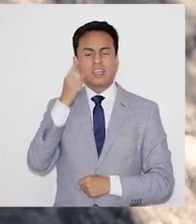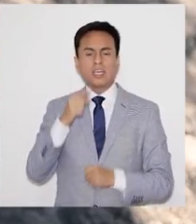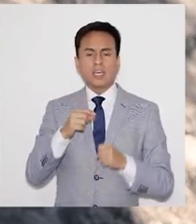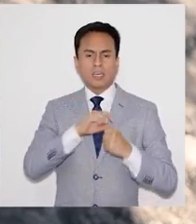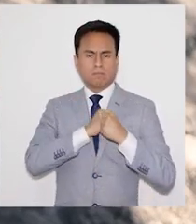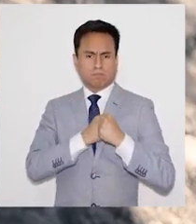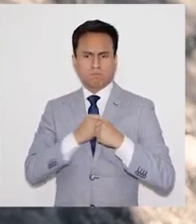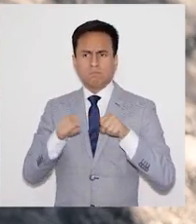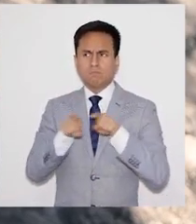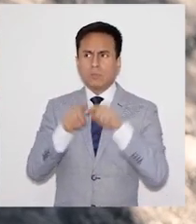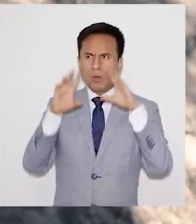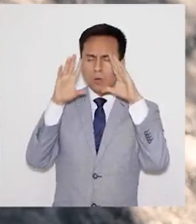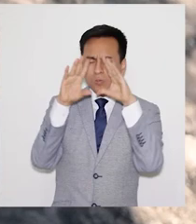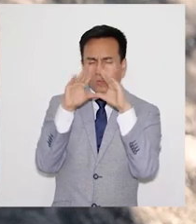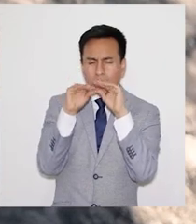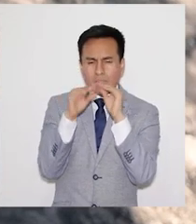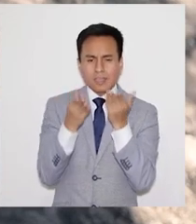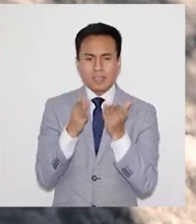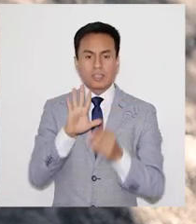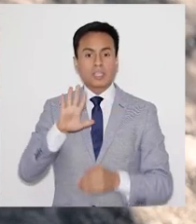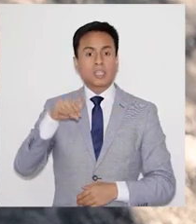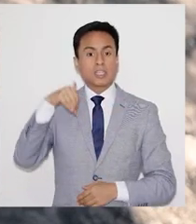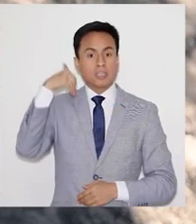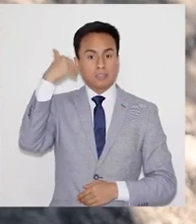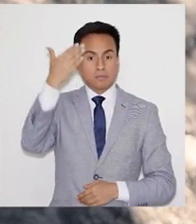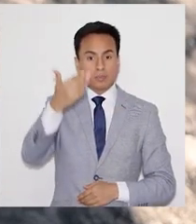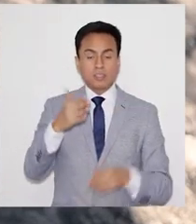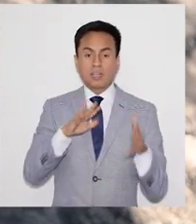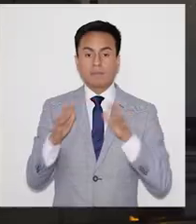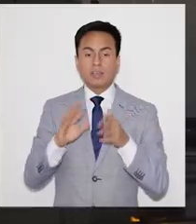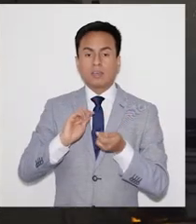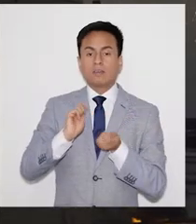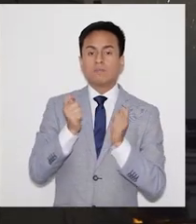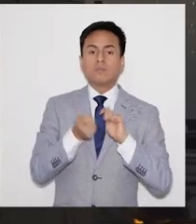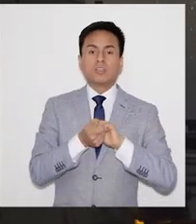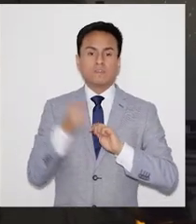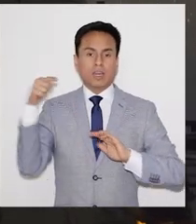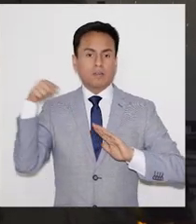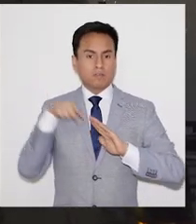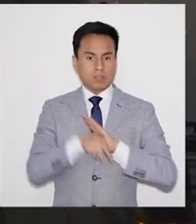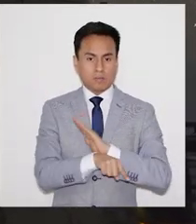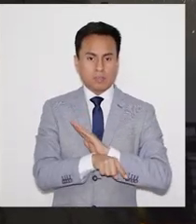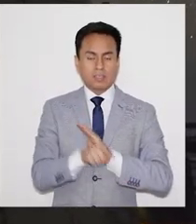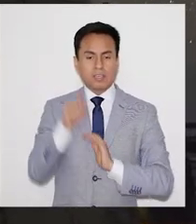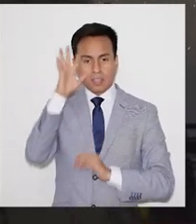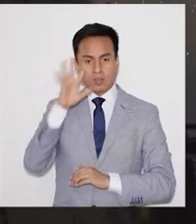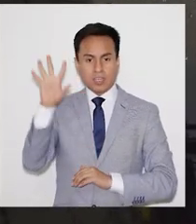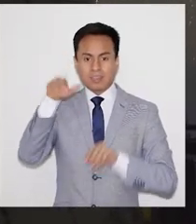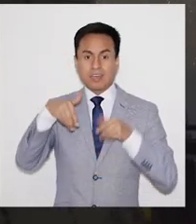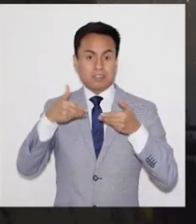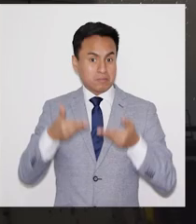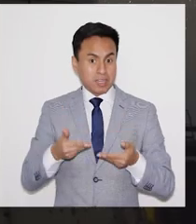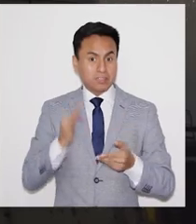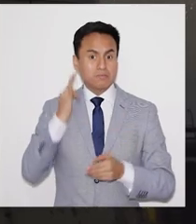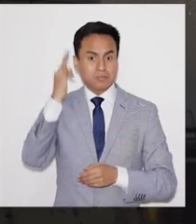es la energía oscura nos lleve a tal vez modificar profundamente nuestras teorías